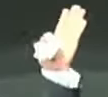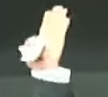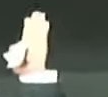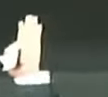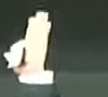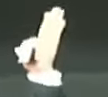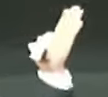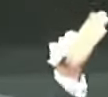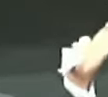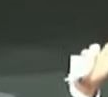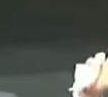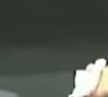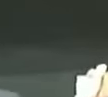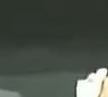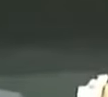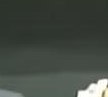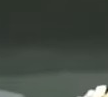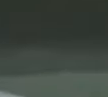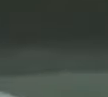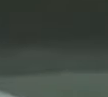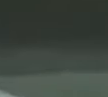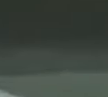es misericordioso.